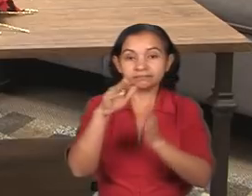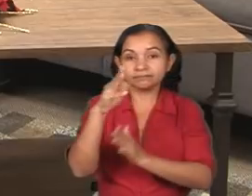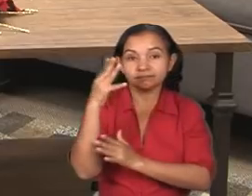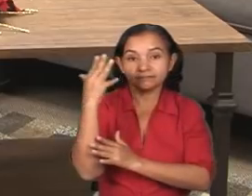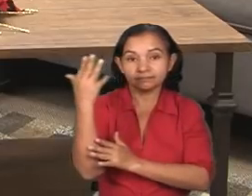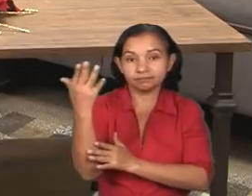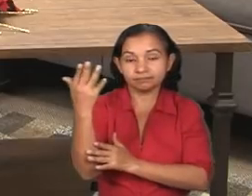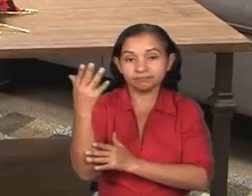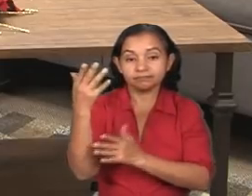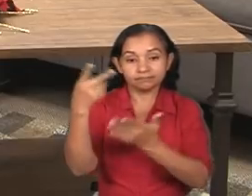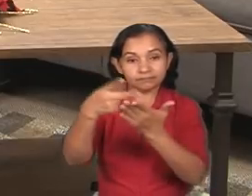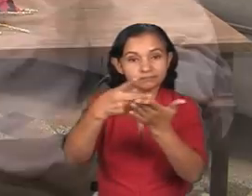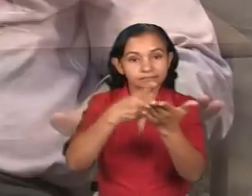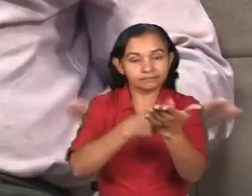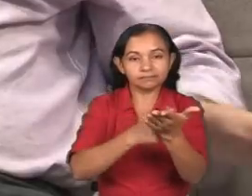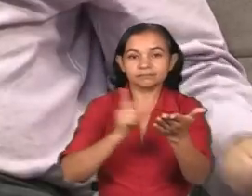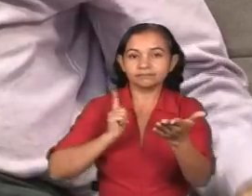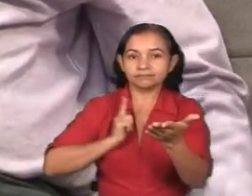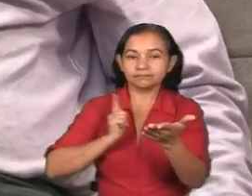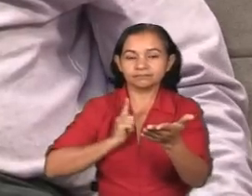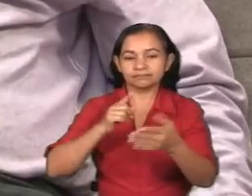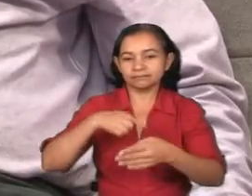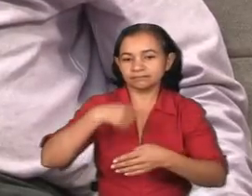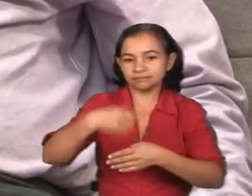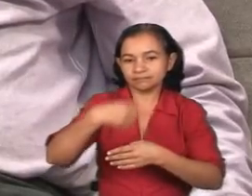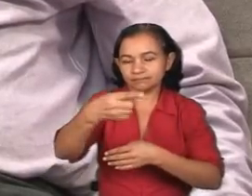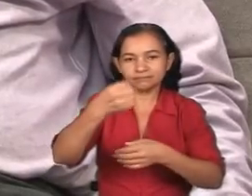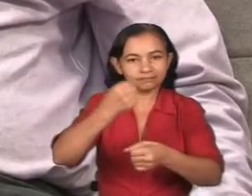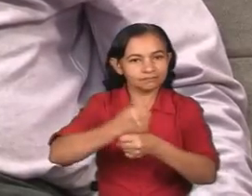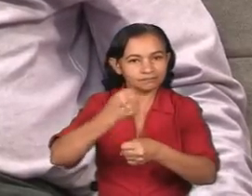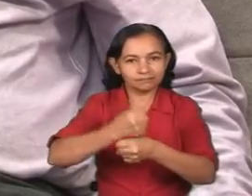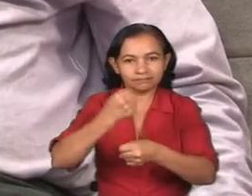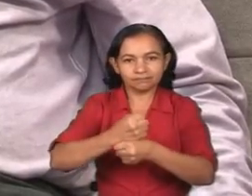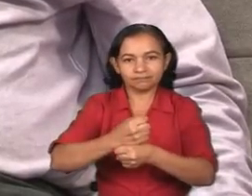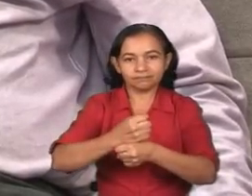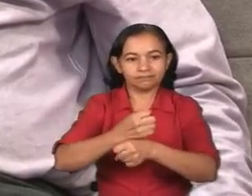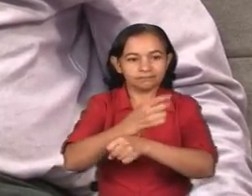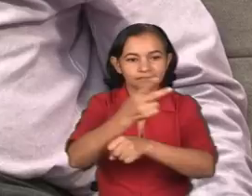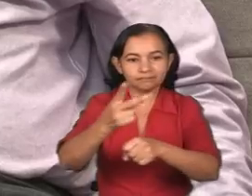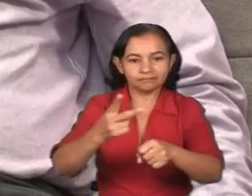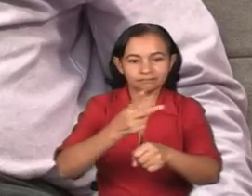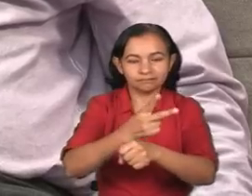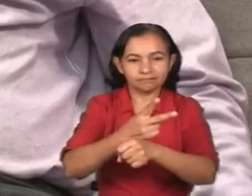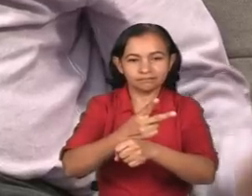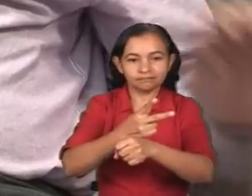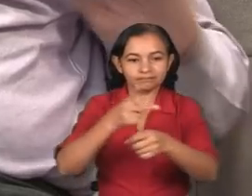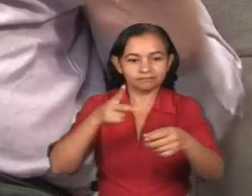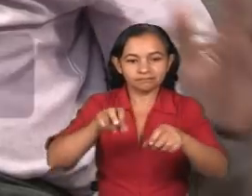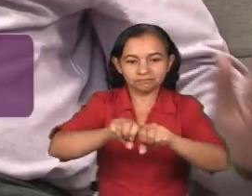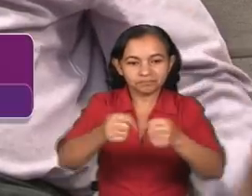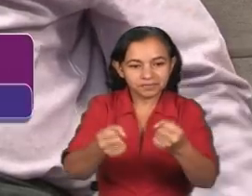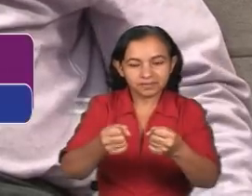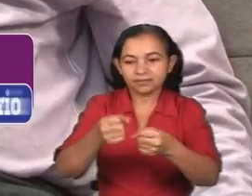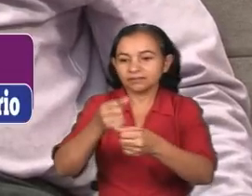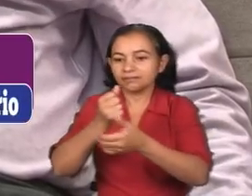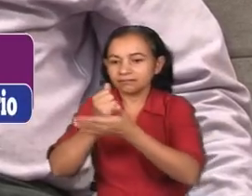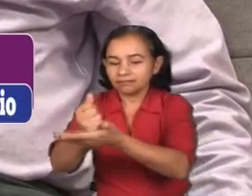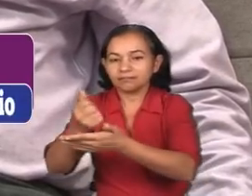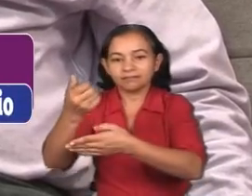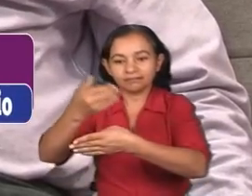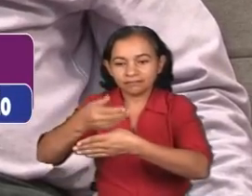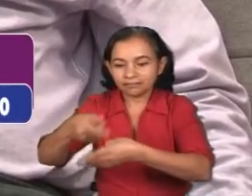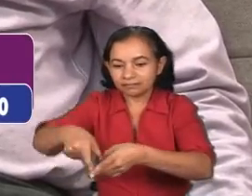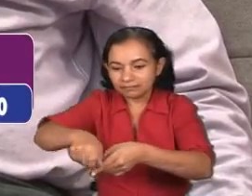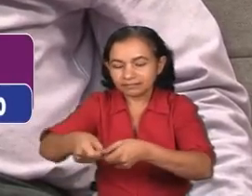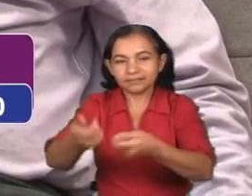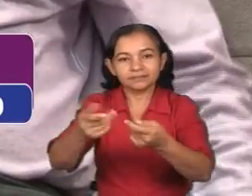NACAL, aparte de estos proyectos, tiene que atender el día a día, ¿no? Exacto. Usted tiene 2 horas, se reventó un tubo, hay que irlo a reparar, pero bueno,